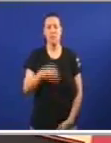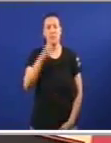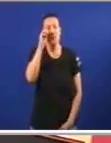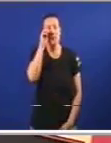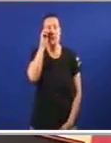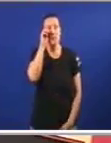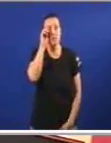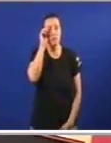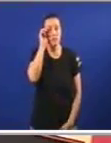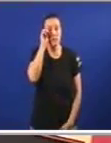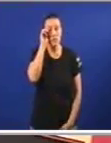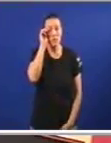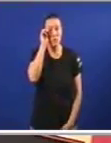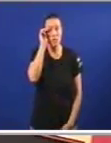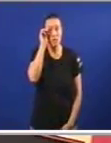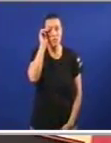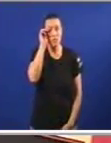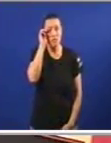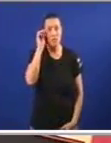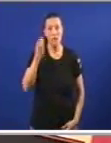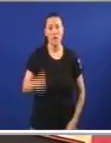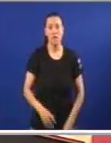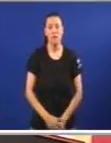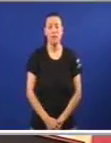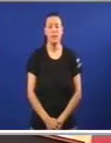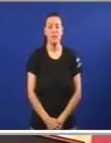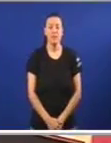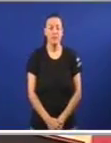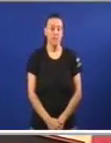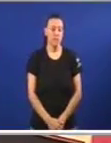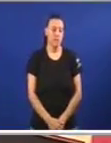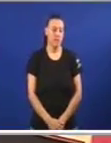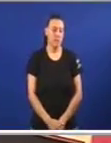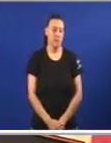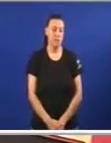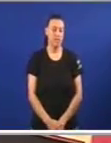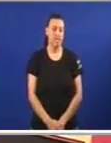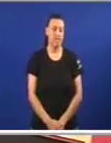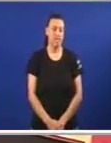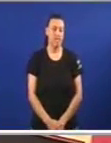Grazas, presidente.